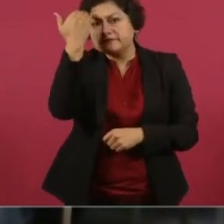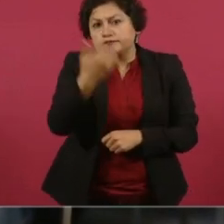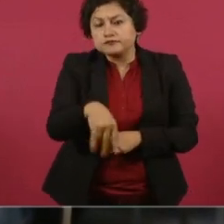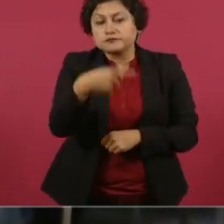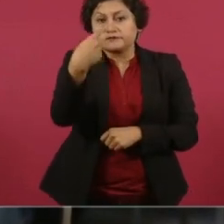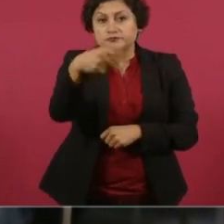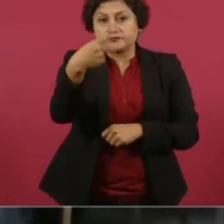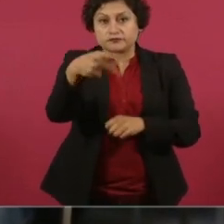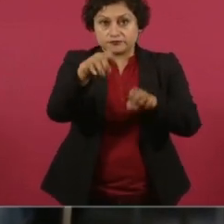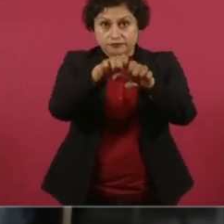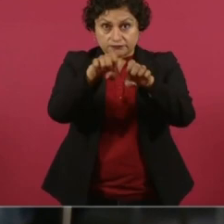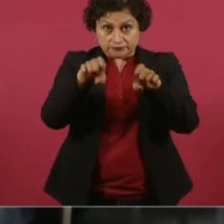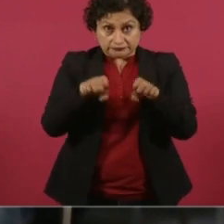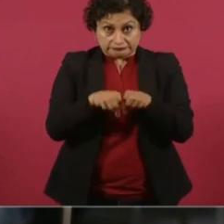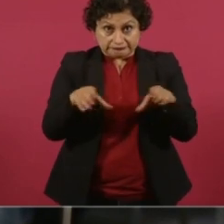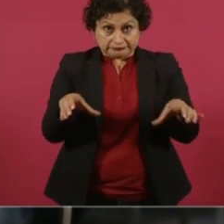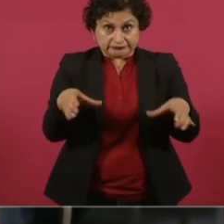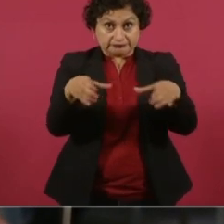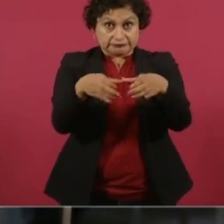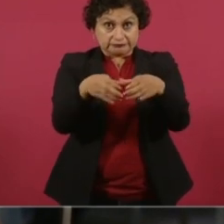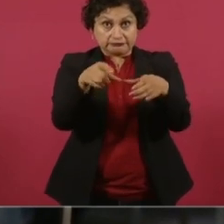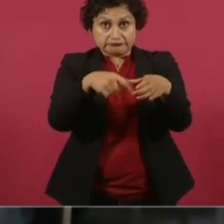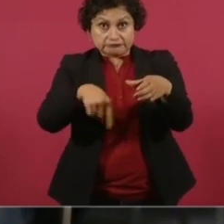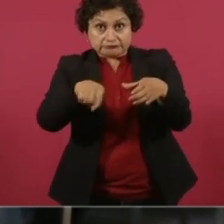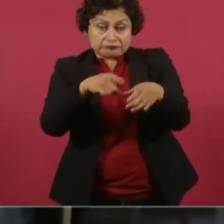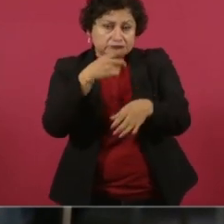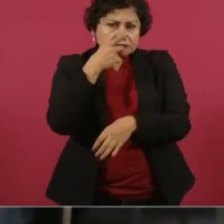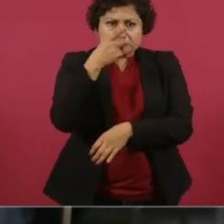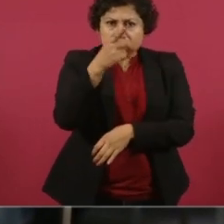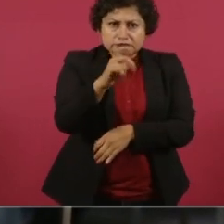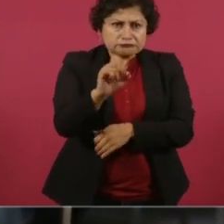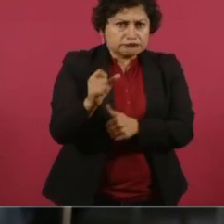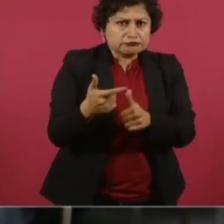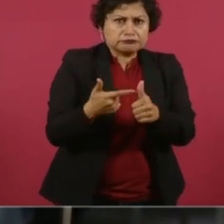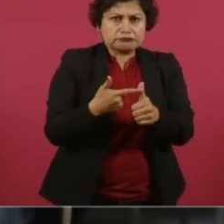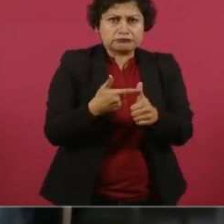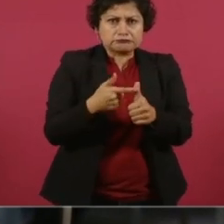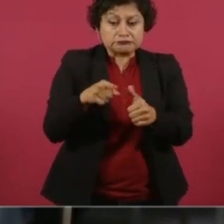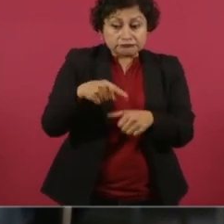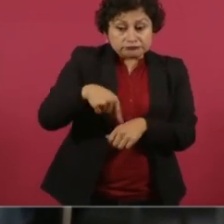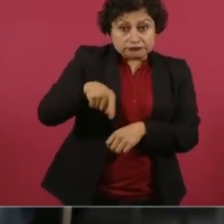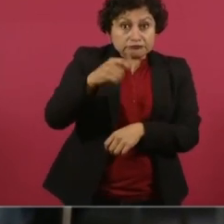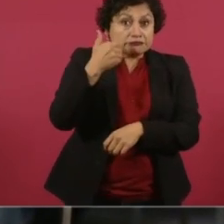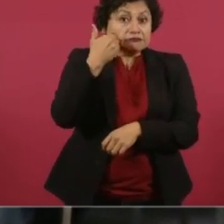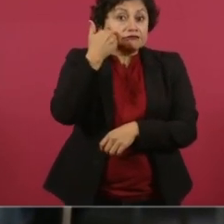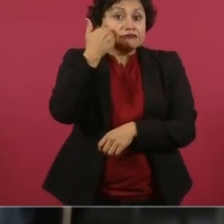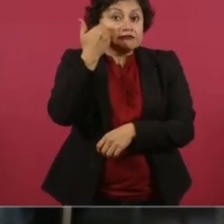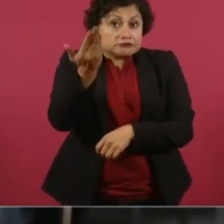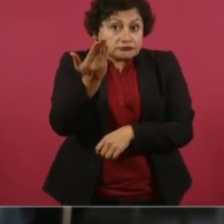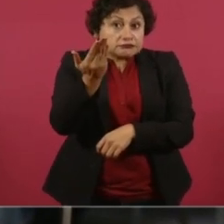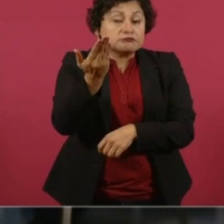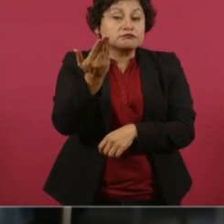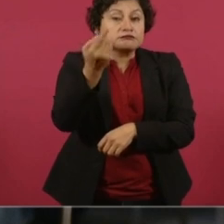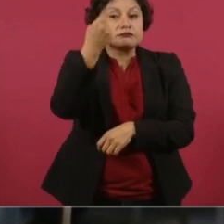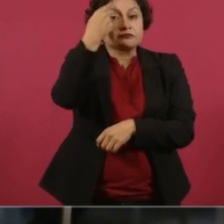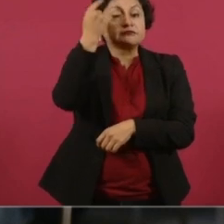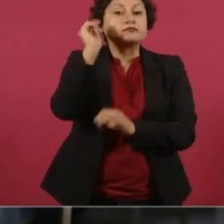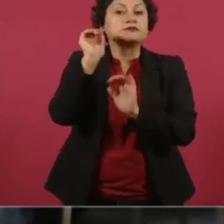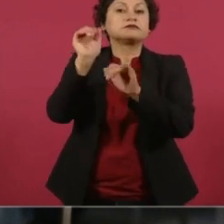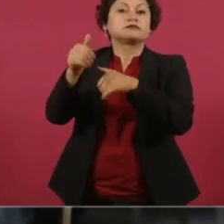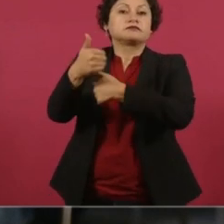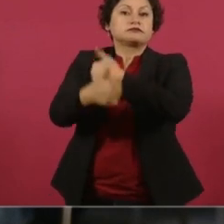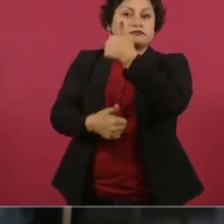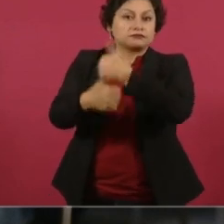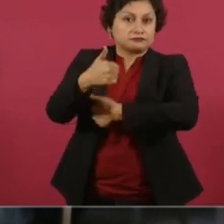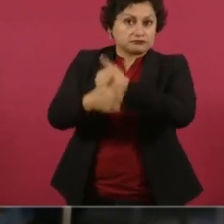de sus colaboradores, le han manifestado algún tipo de deseo justamente de contender para este tipo de cargos de